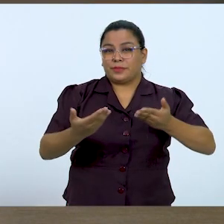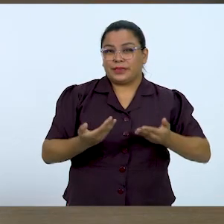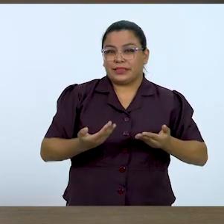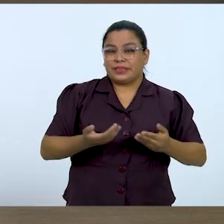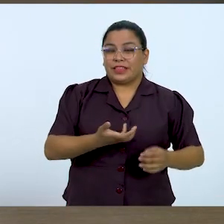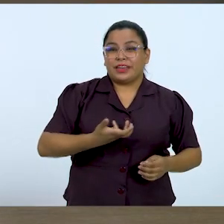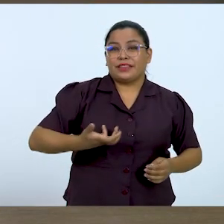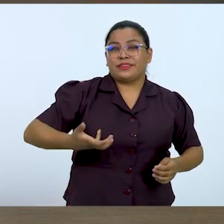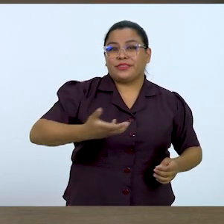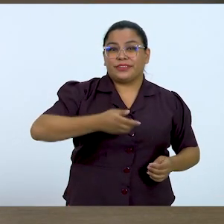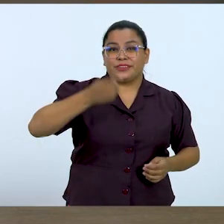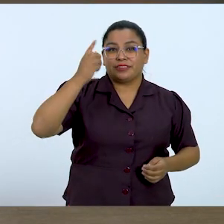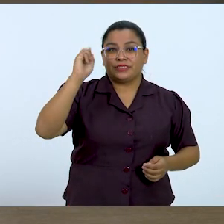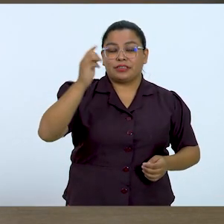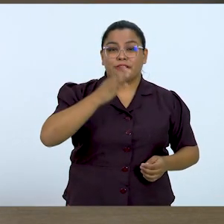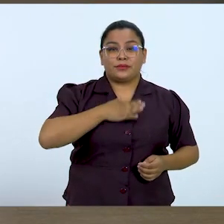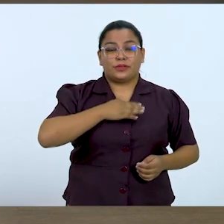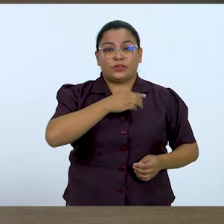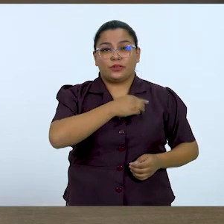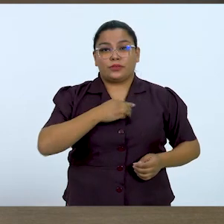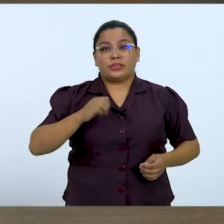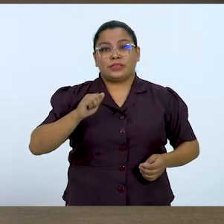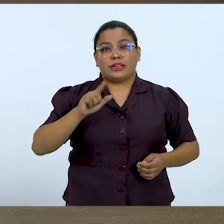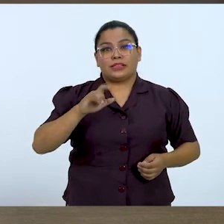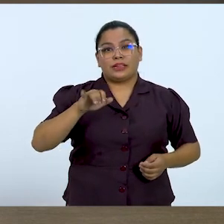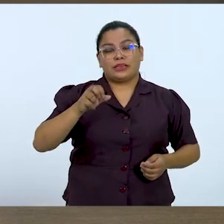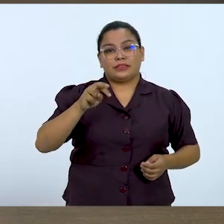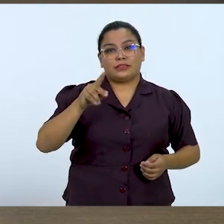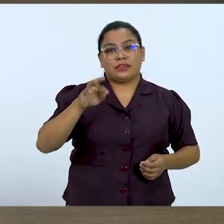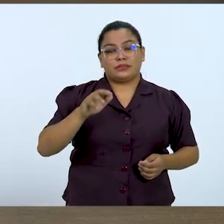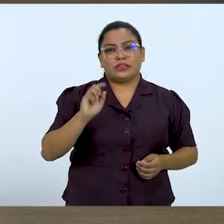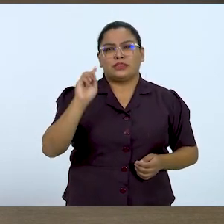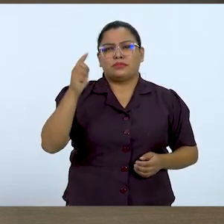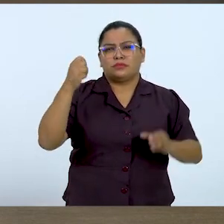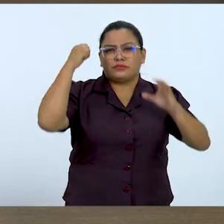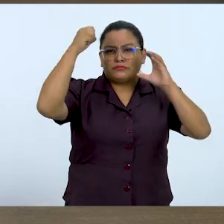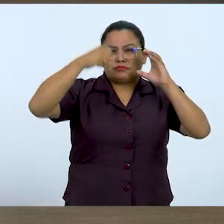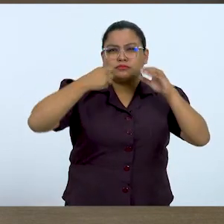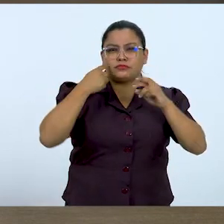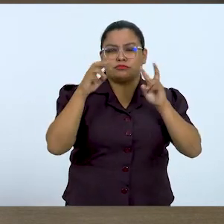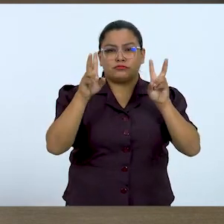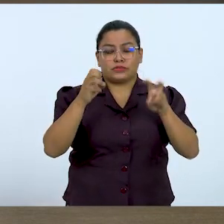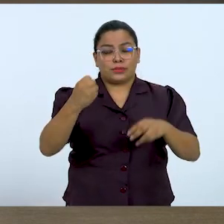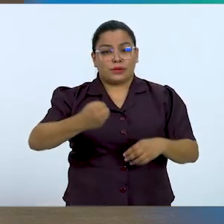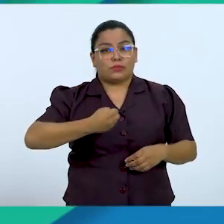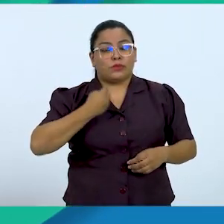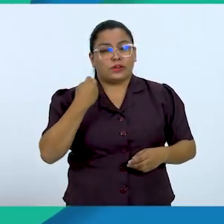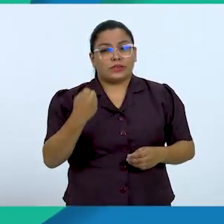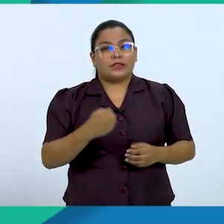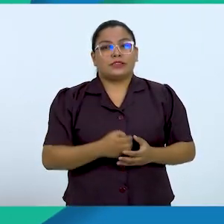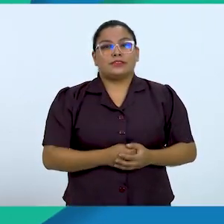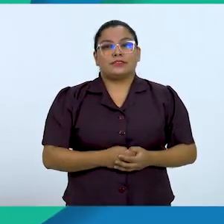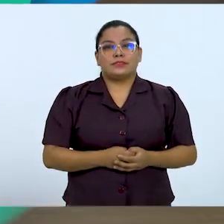Bienvenidos, apreciables docentes. Mi nombre es Alejandra Regalado y en este primer webinar abordaremos temas